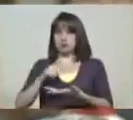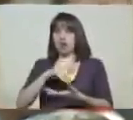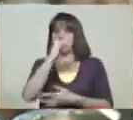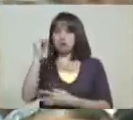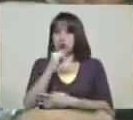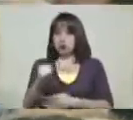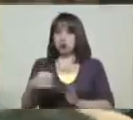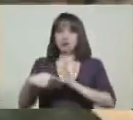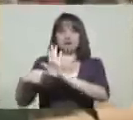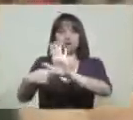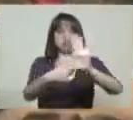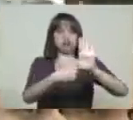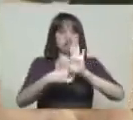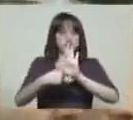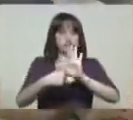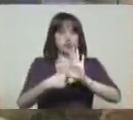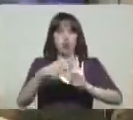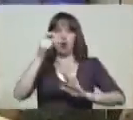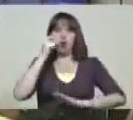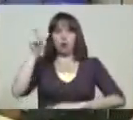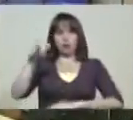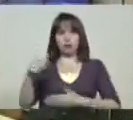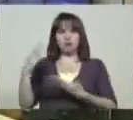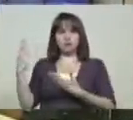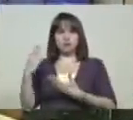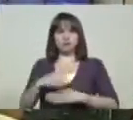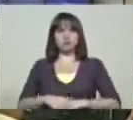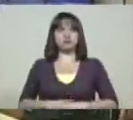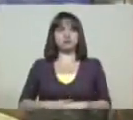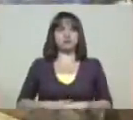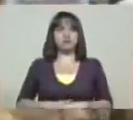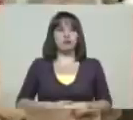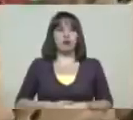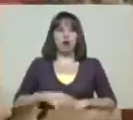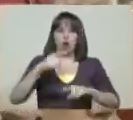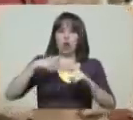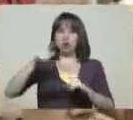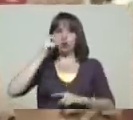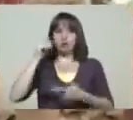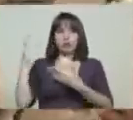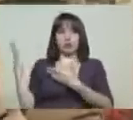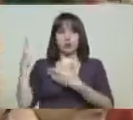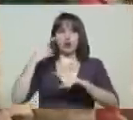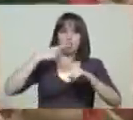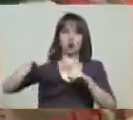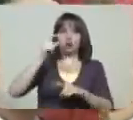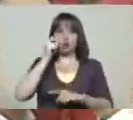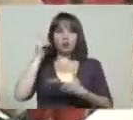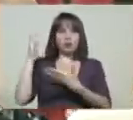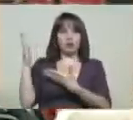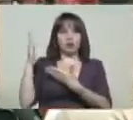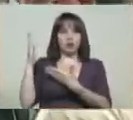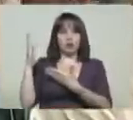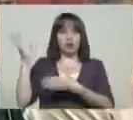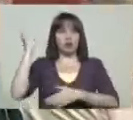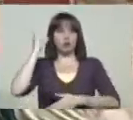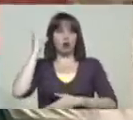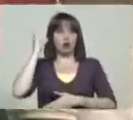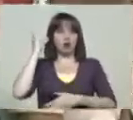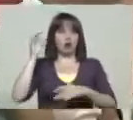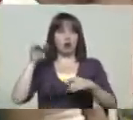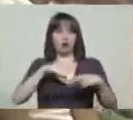Rafael, Vázquez, Justo Noguera, Carrizales, mi doctora Corazón.